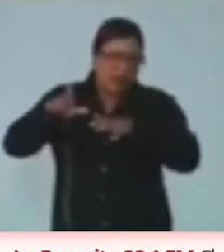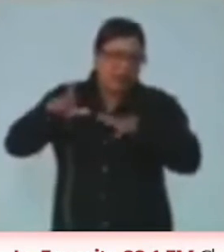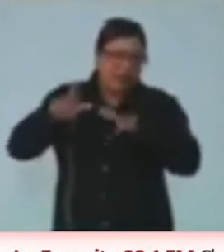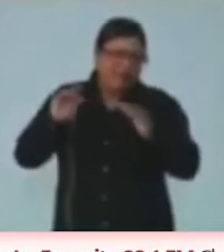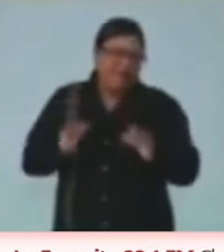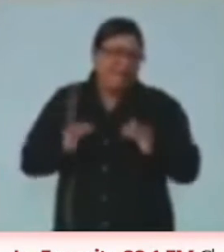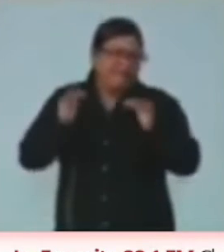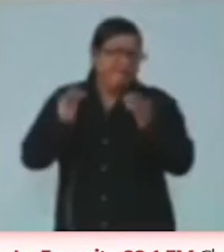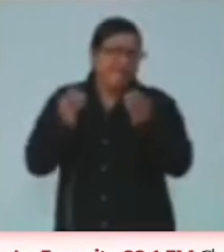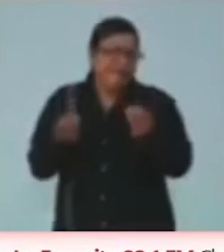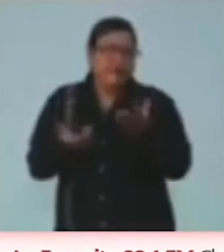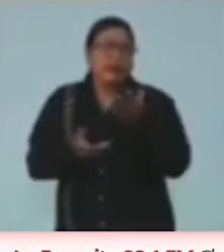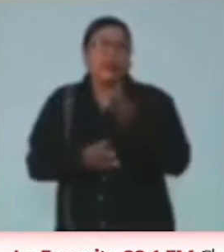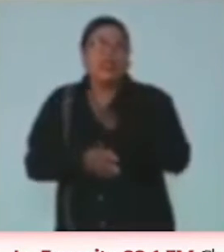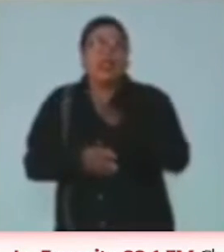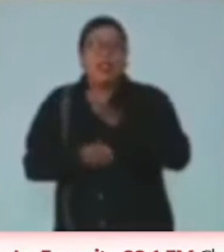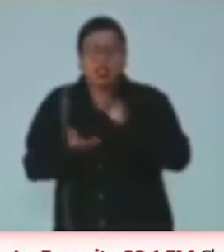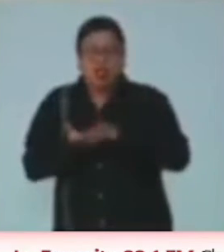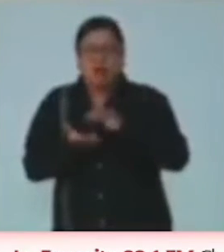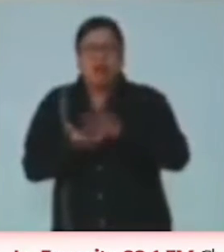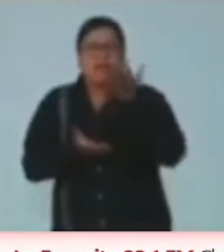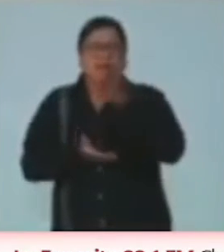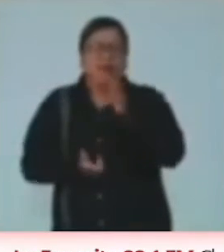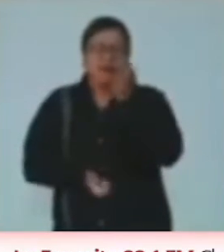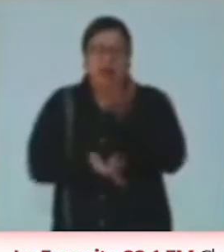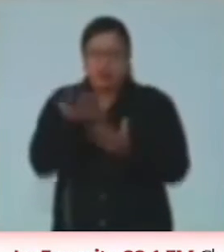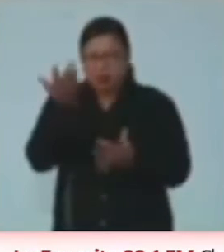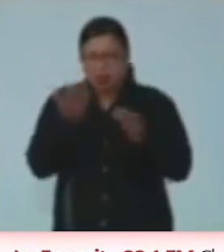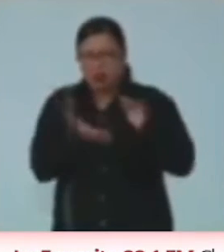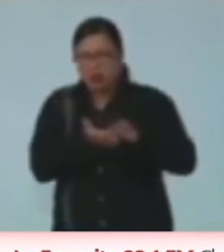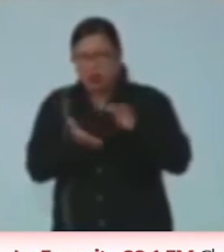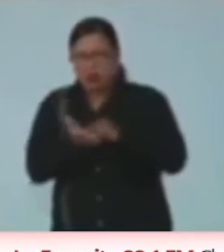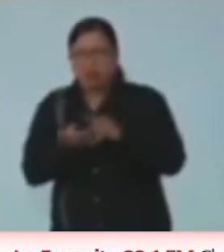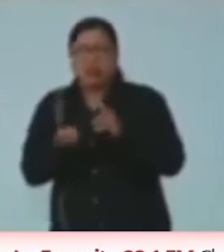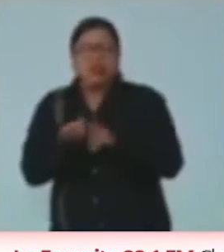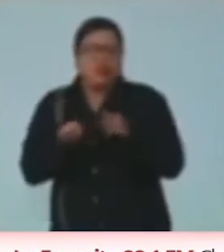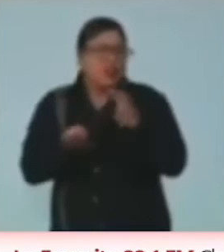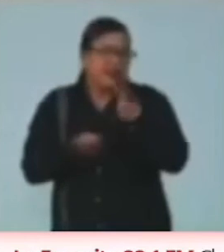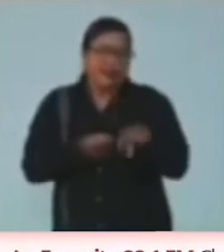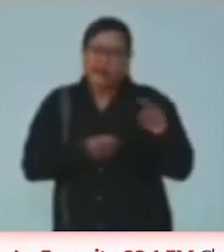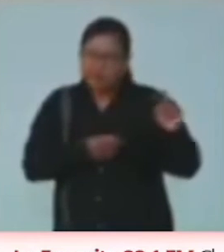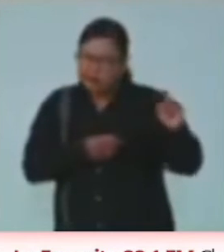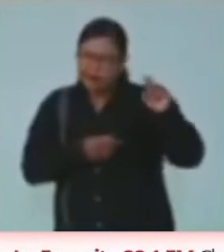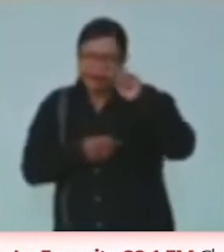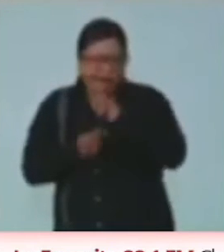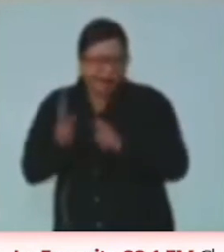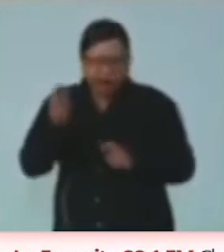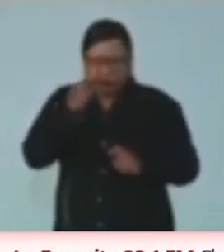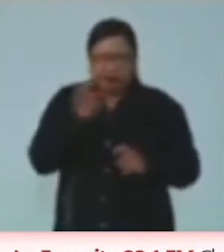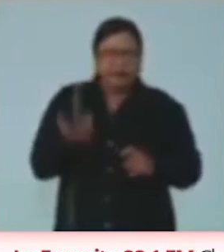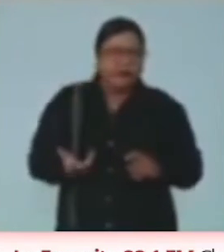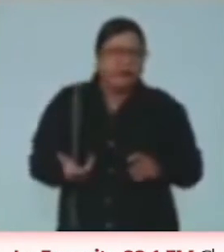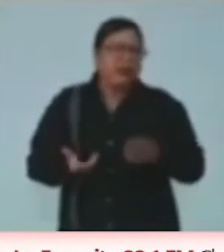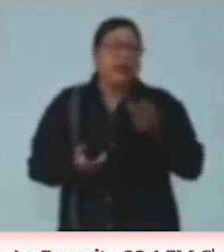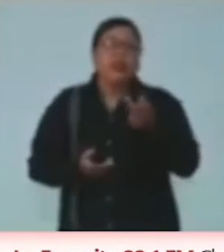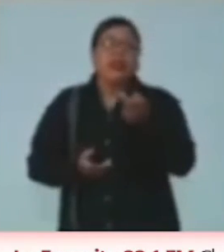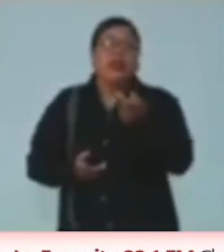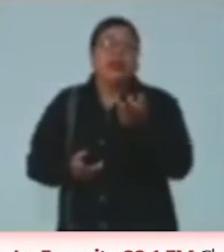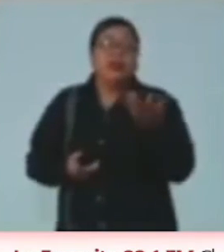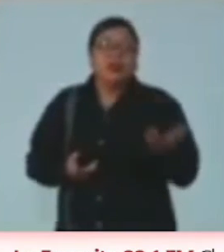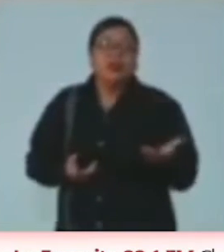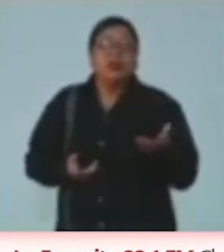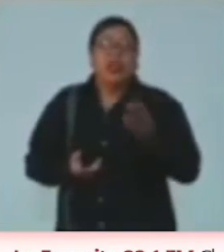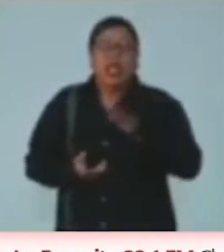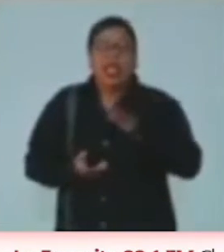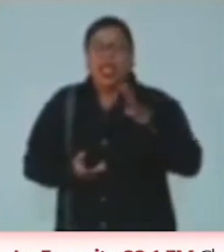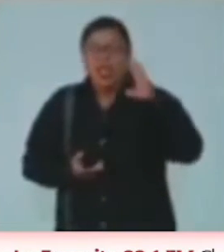un promedio de 10 incendios activos, estamos en la temporada crítica, se nos están presentando temperaturas